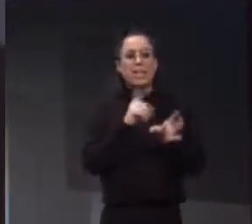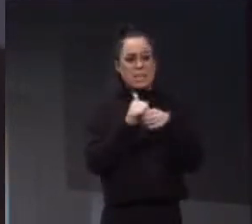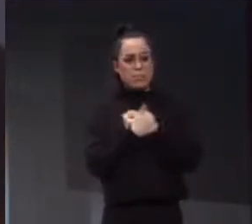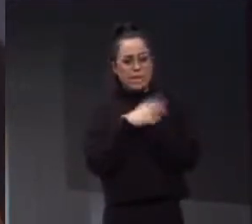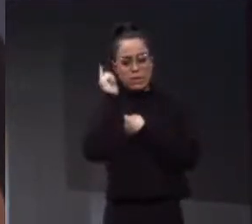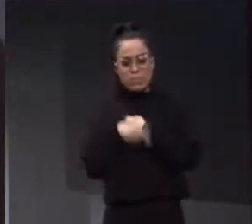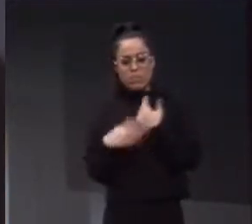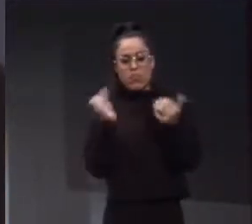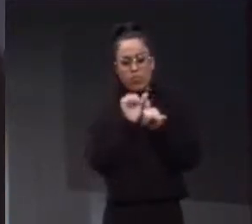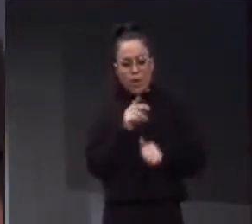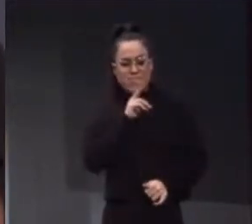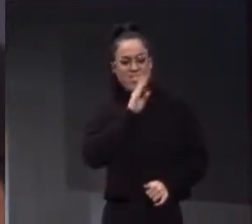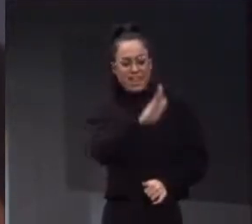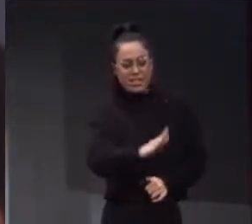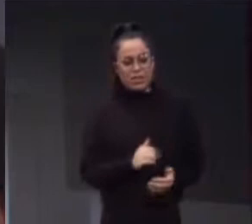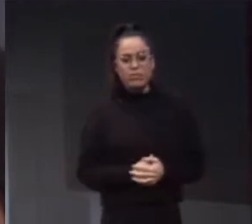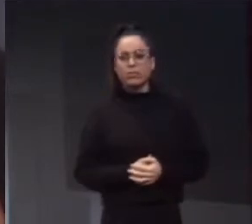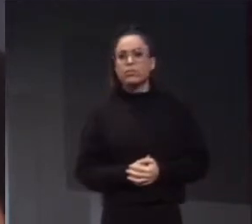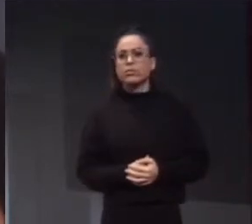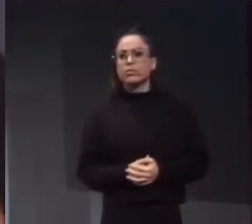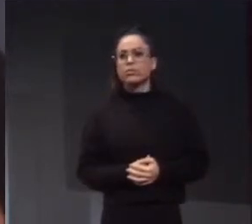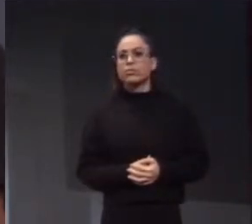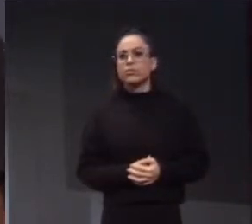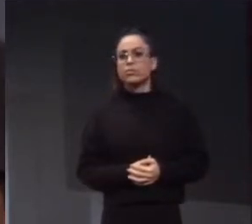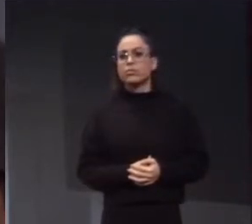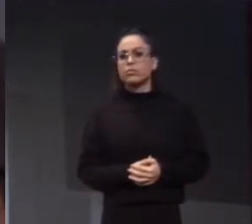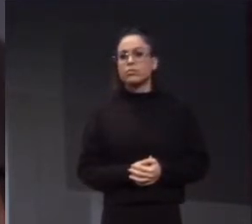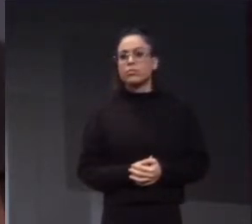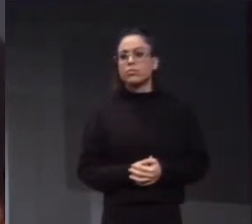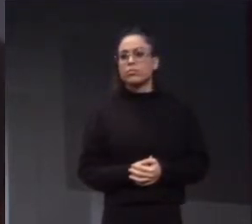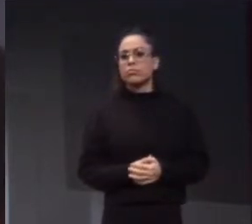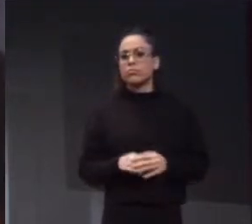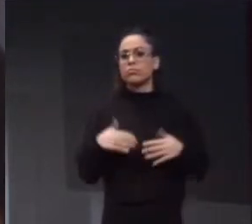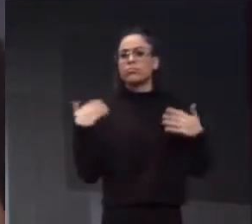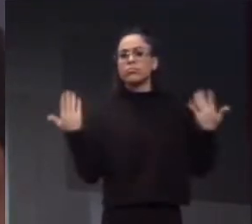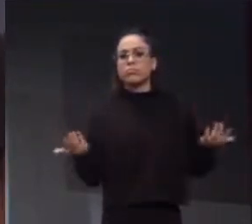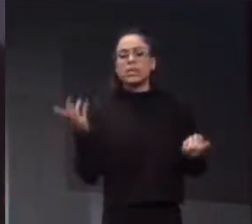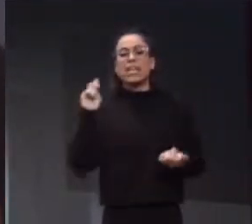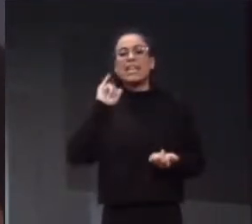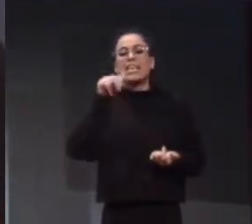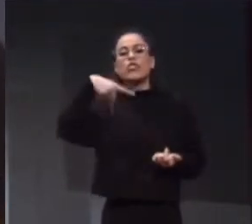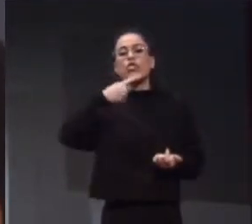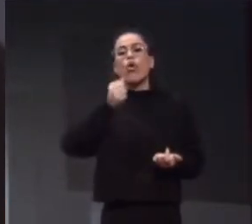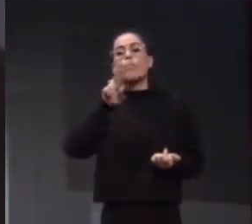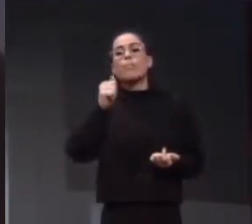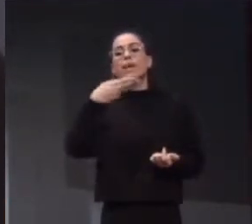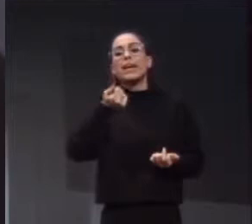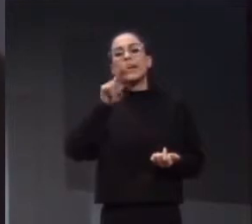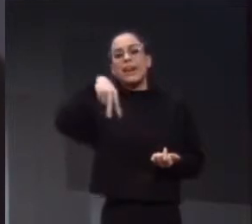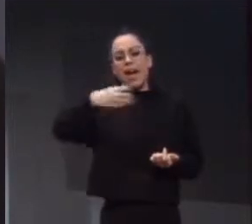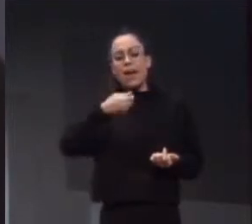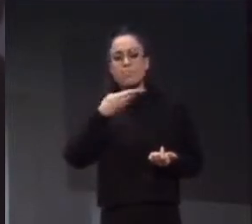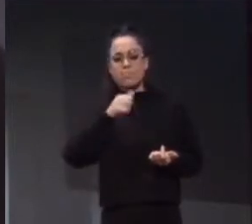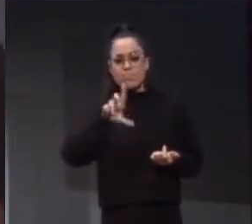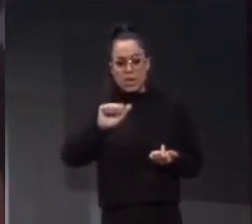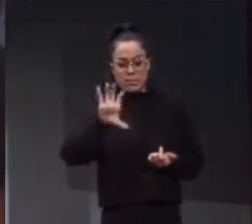directa ahora nombraba la a la ingobernable un espacio está en riesgo no ha habido una manifestación en